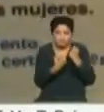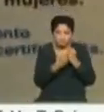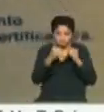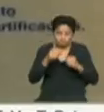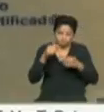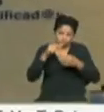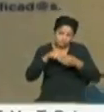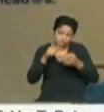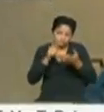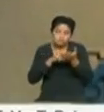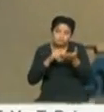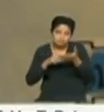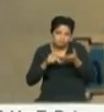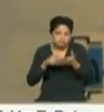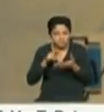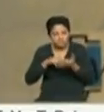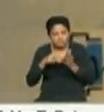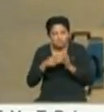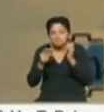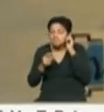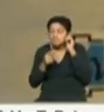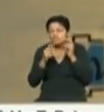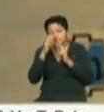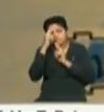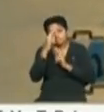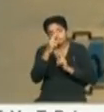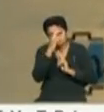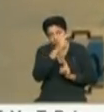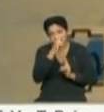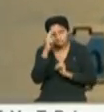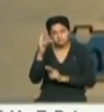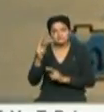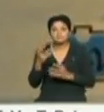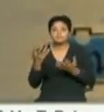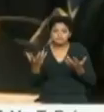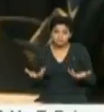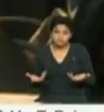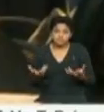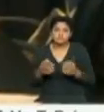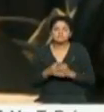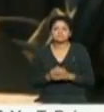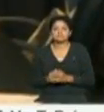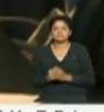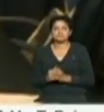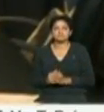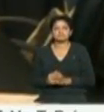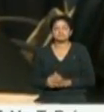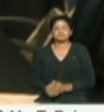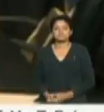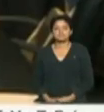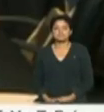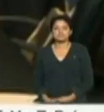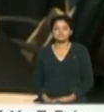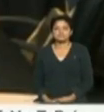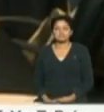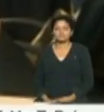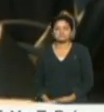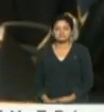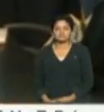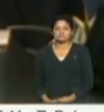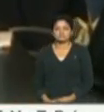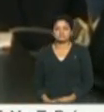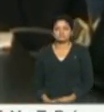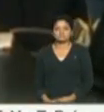programa Combo Mujer y de la empresa consultora Induction One, que desarrolló la plataforma e-learning. Cristina